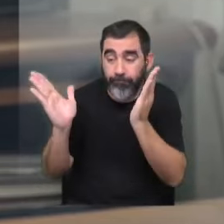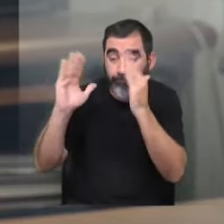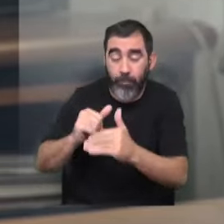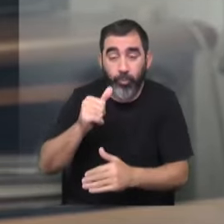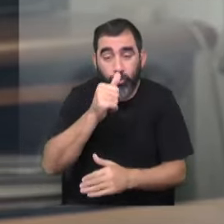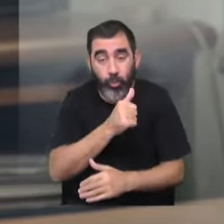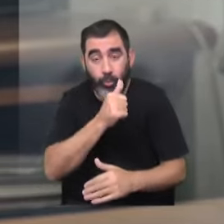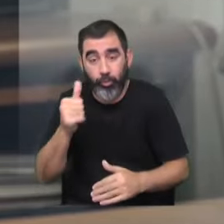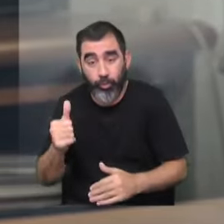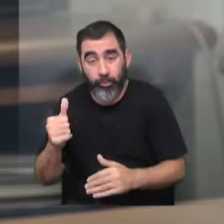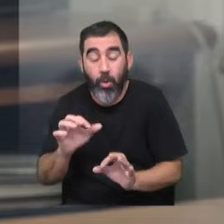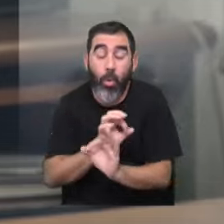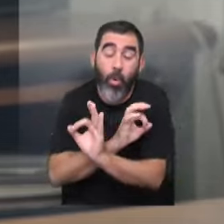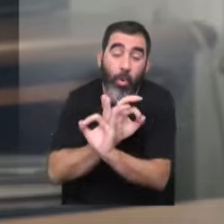quirúrgico